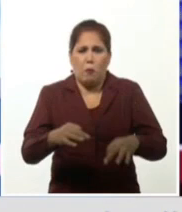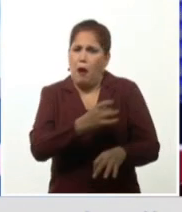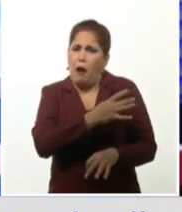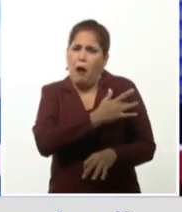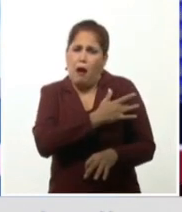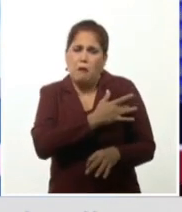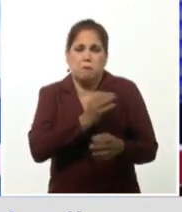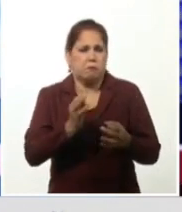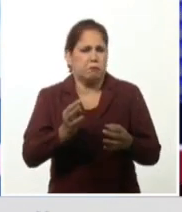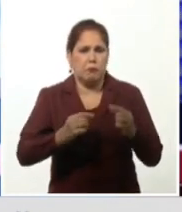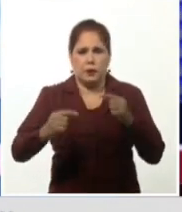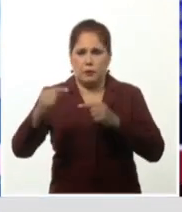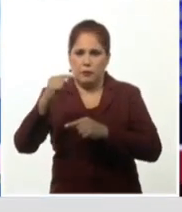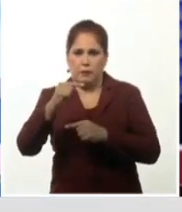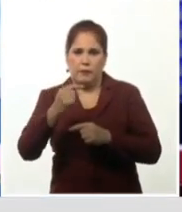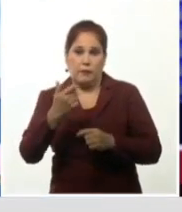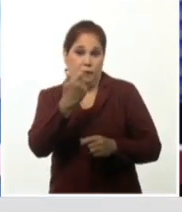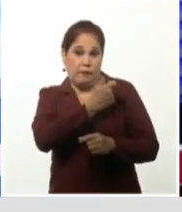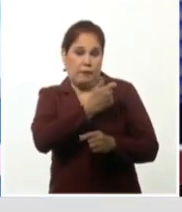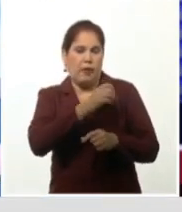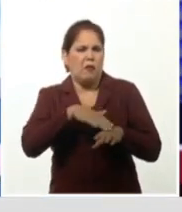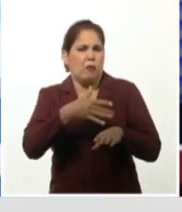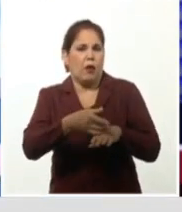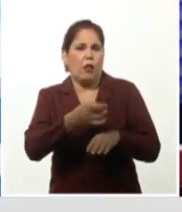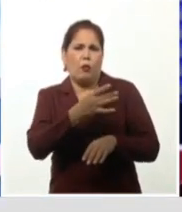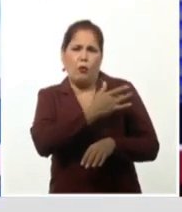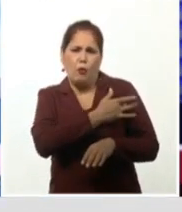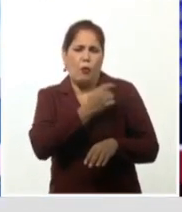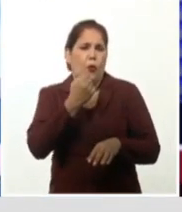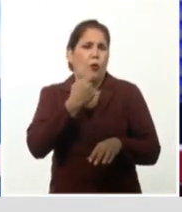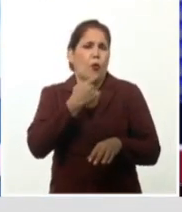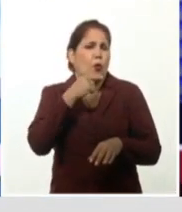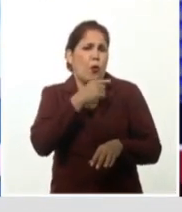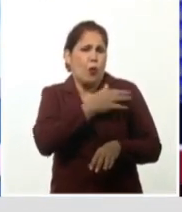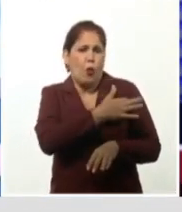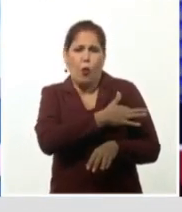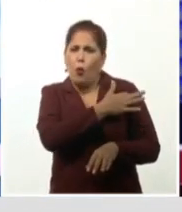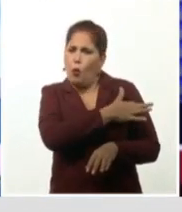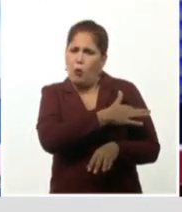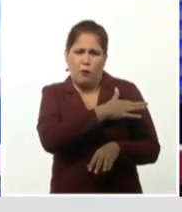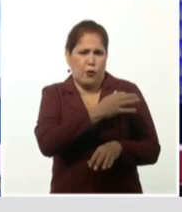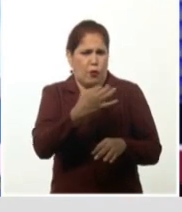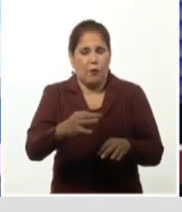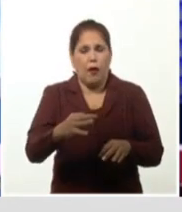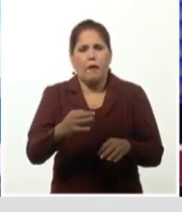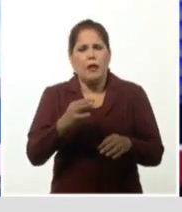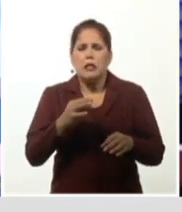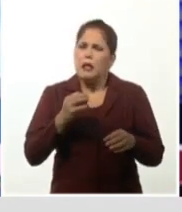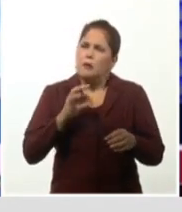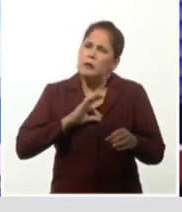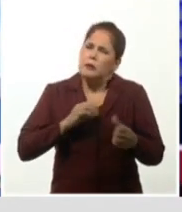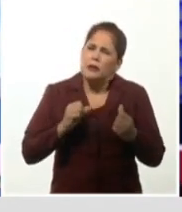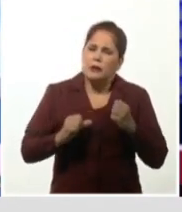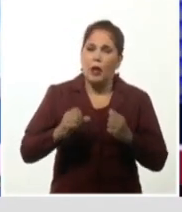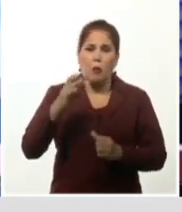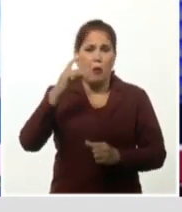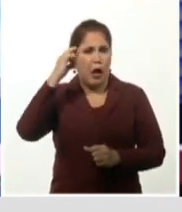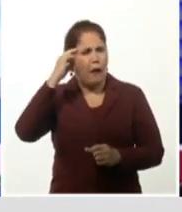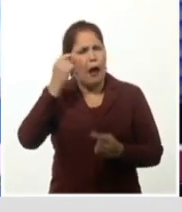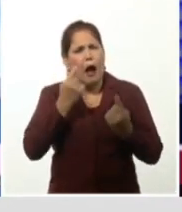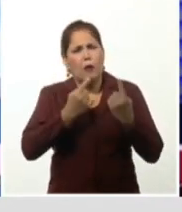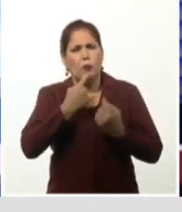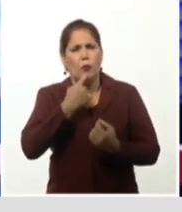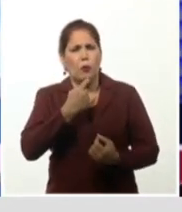dolor fundamentalmente, otros eventos en el sitio de inyección, las personas pueden tener malestar, pueden tener cefalea, y pueden